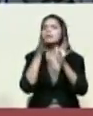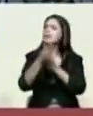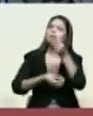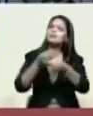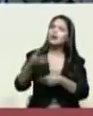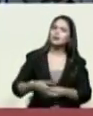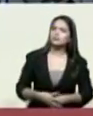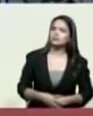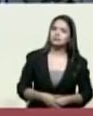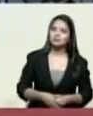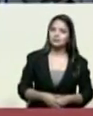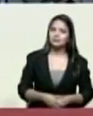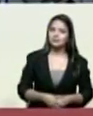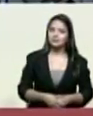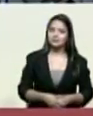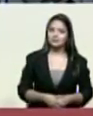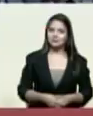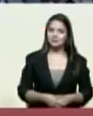pues?